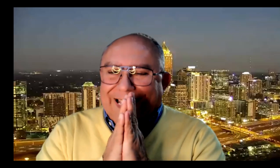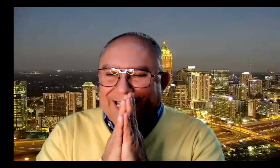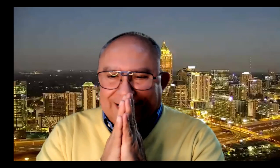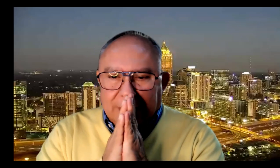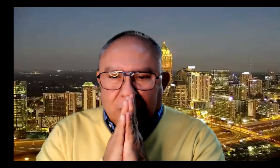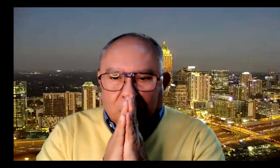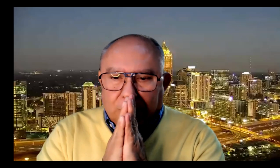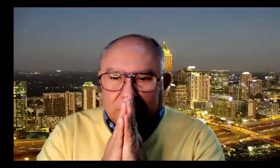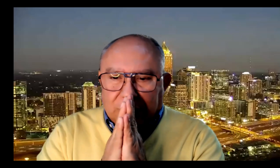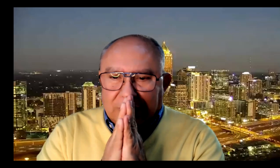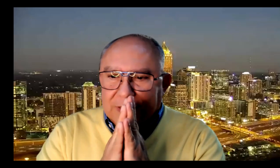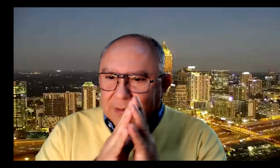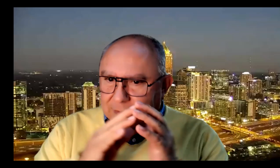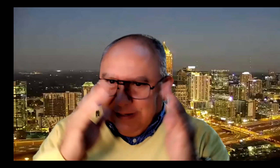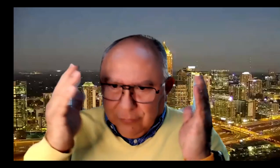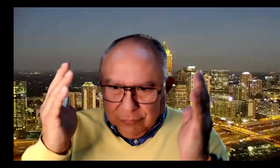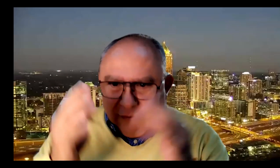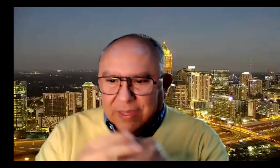una cadena de corruptos,